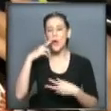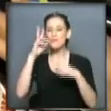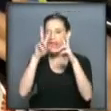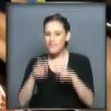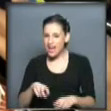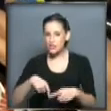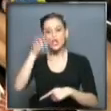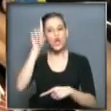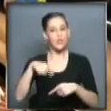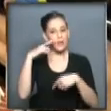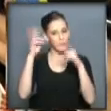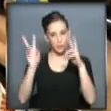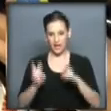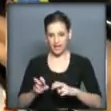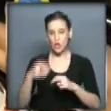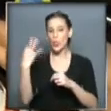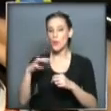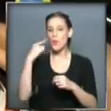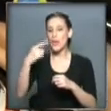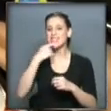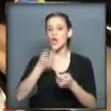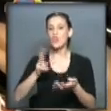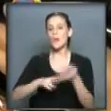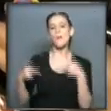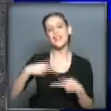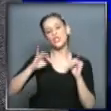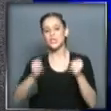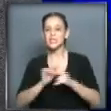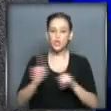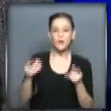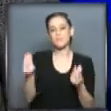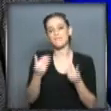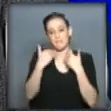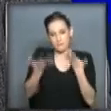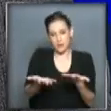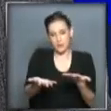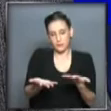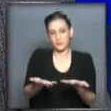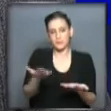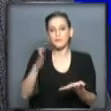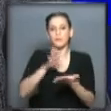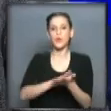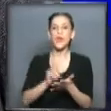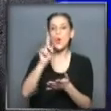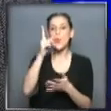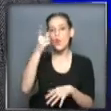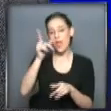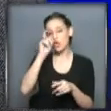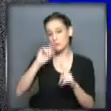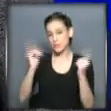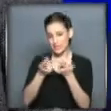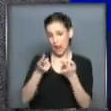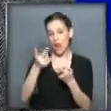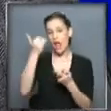probablemente tengamos que ver si hay que reintervenir o no. Bien, allí el parte médico de uno de los hospitales donde